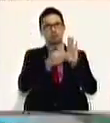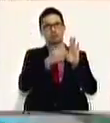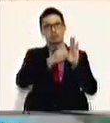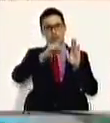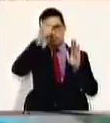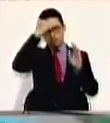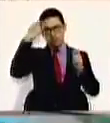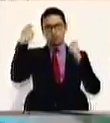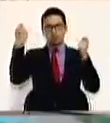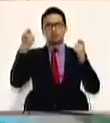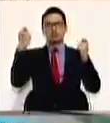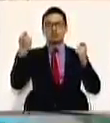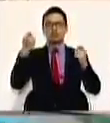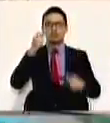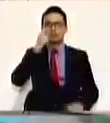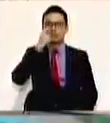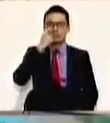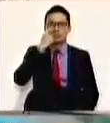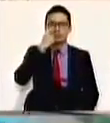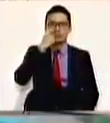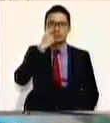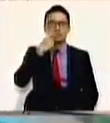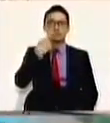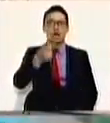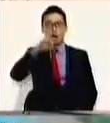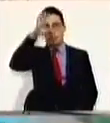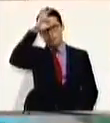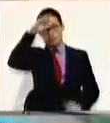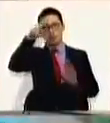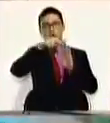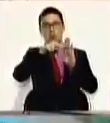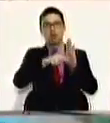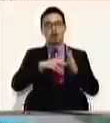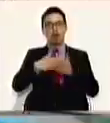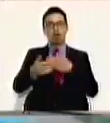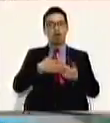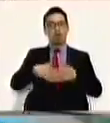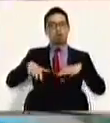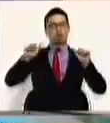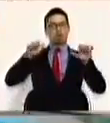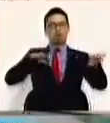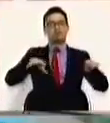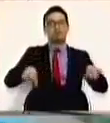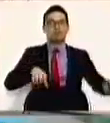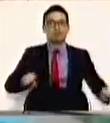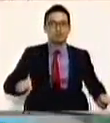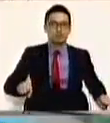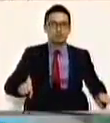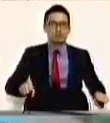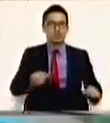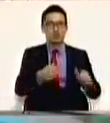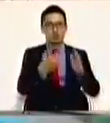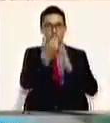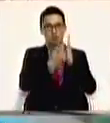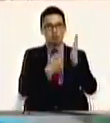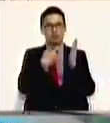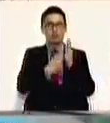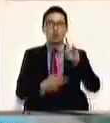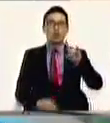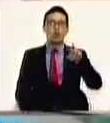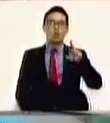de publicidad al respecto, aleguen la ignorancia de la norma para hacerse a esas tierras. Es decir, desde el propio documento que le envía Brigadier